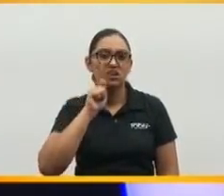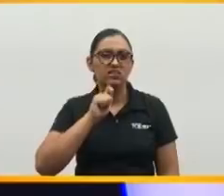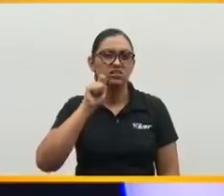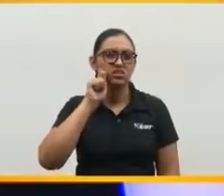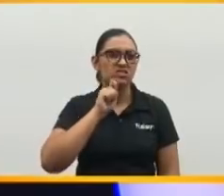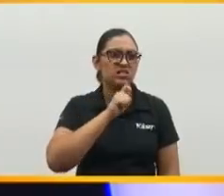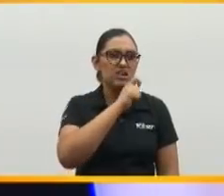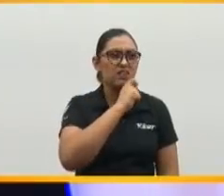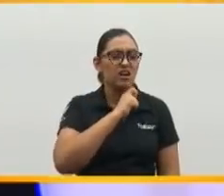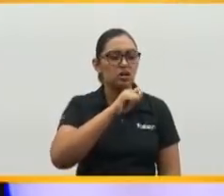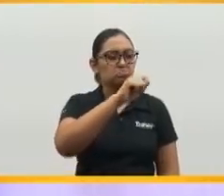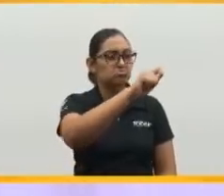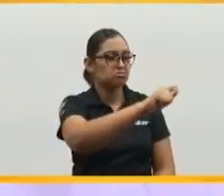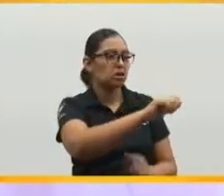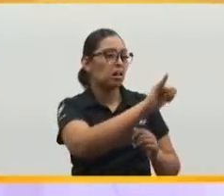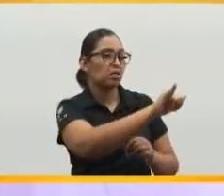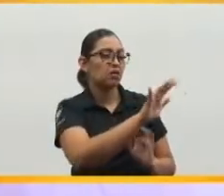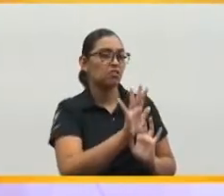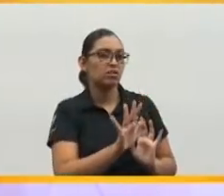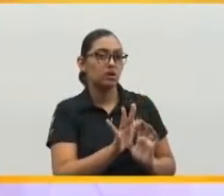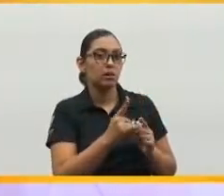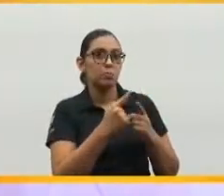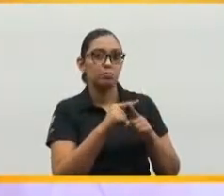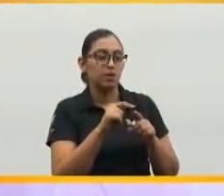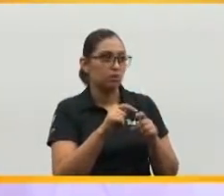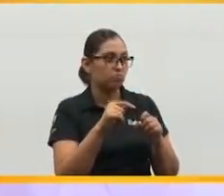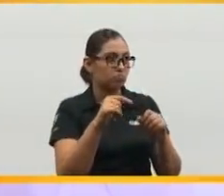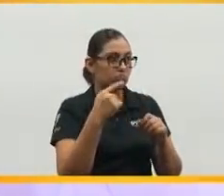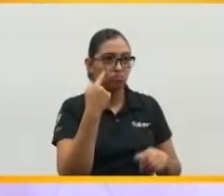en un lugar y ya no hay porque el bicho se lo llevó.